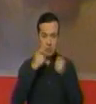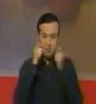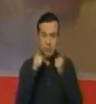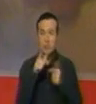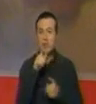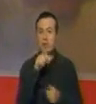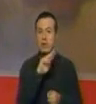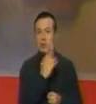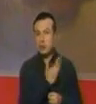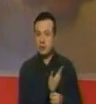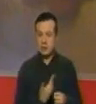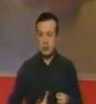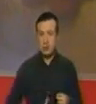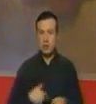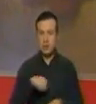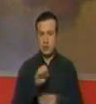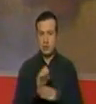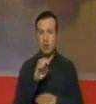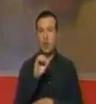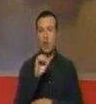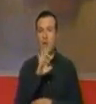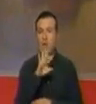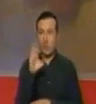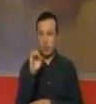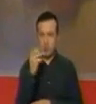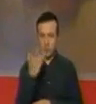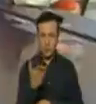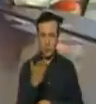por el vicepresidente de la República, Otto Sonnenholzner.